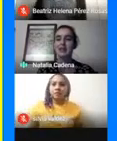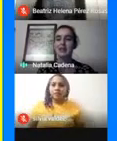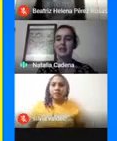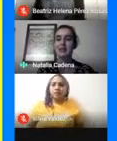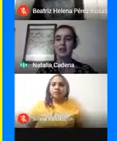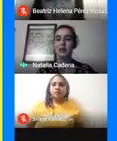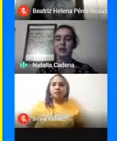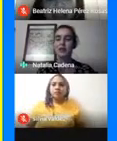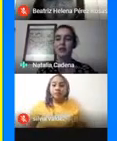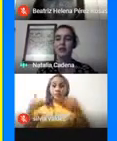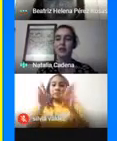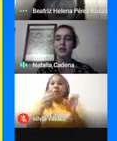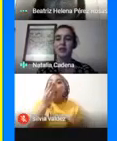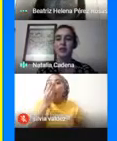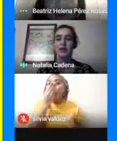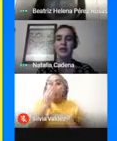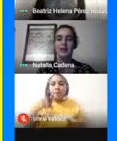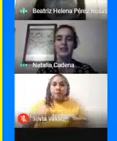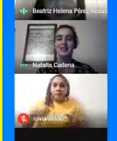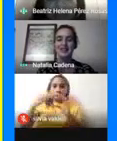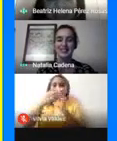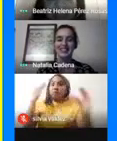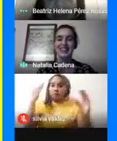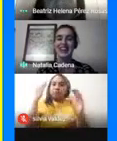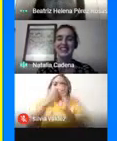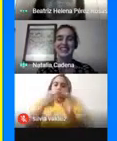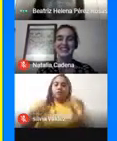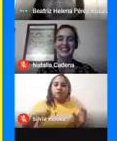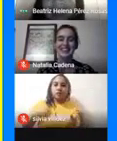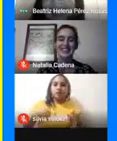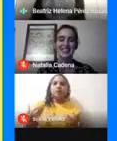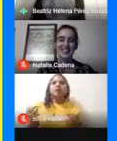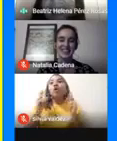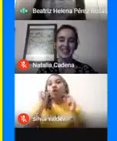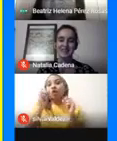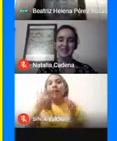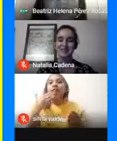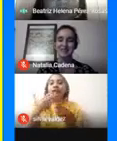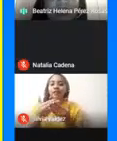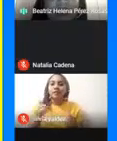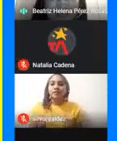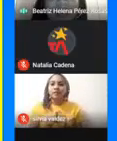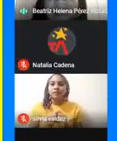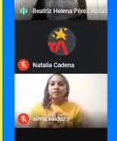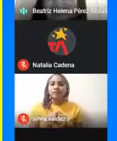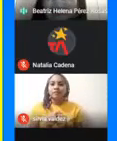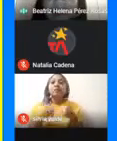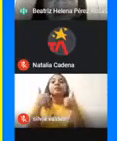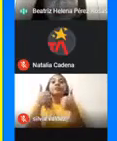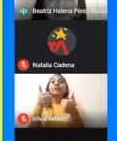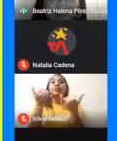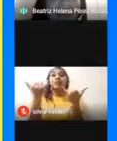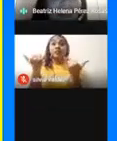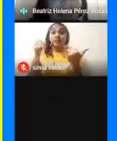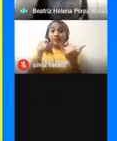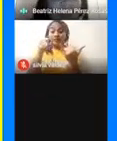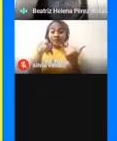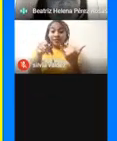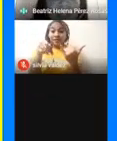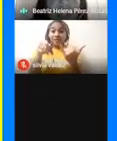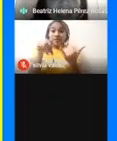Beatriz, habilita el micrófono, por favor. Ok. Gracias. Y bueno, y en este devenir